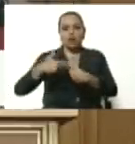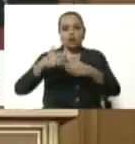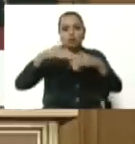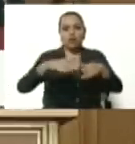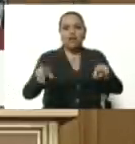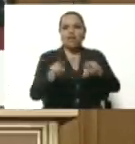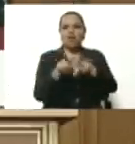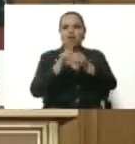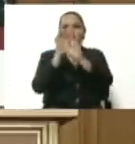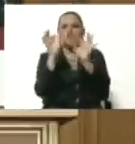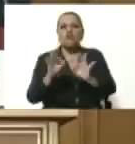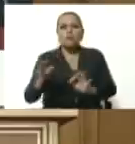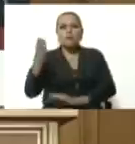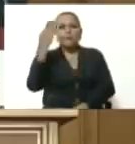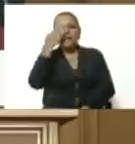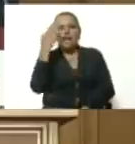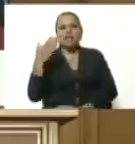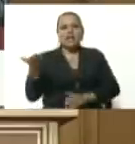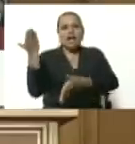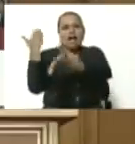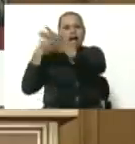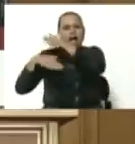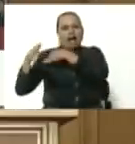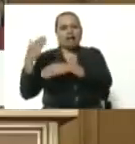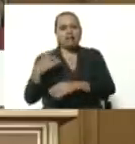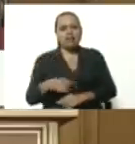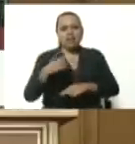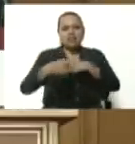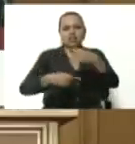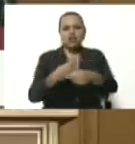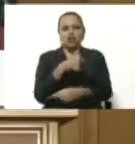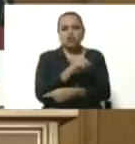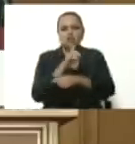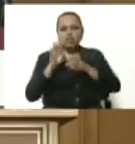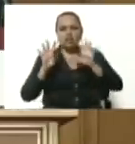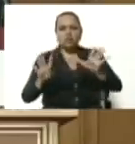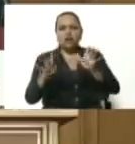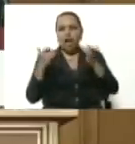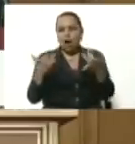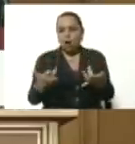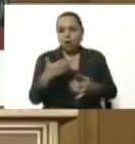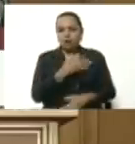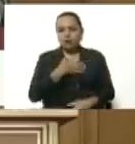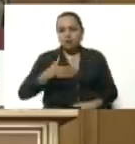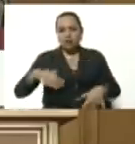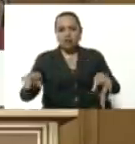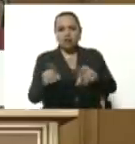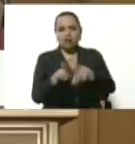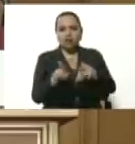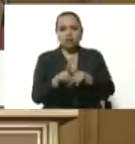es una acción de piratería, como la hacían en el siglo XIX y la pretenden hacer ahorita porque su intención es